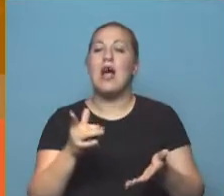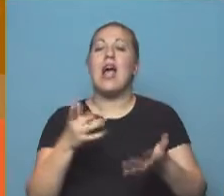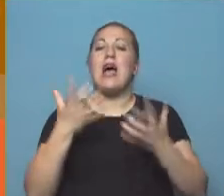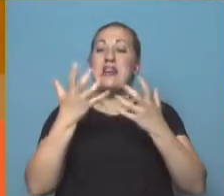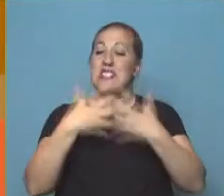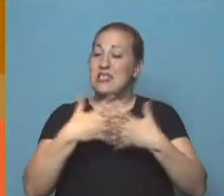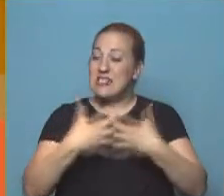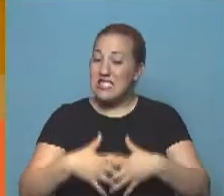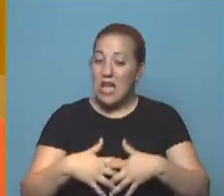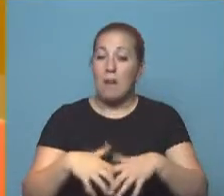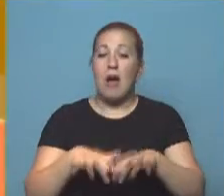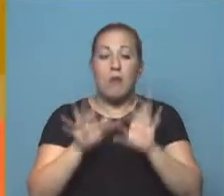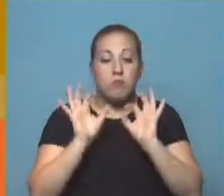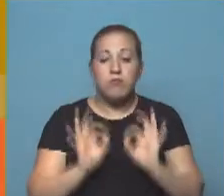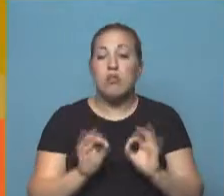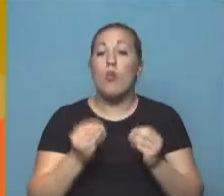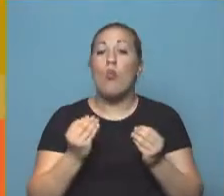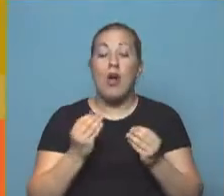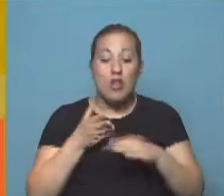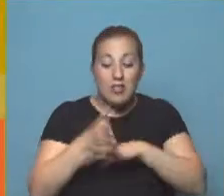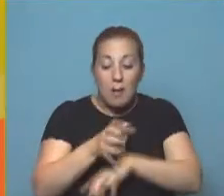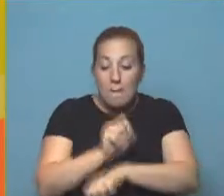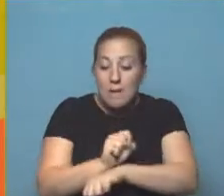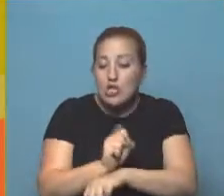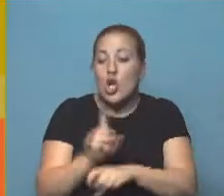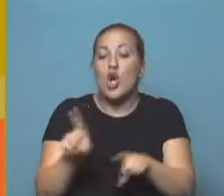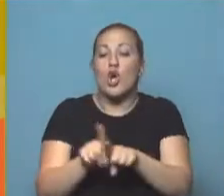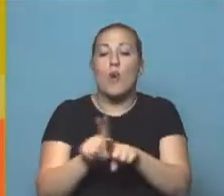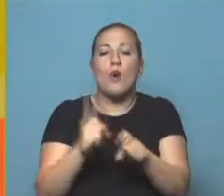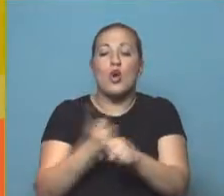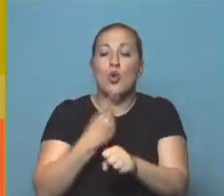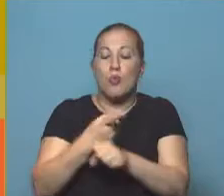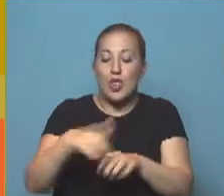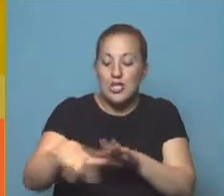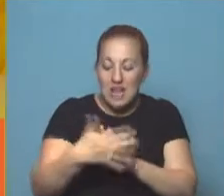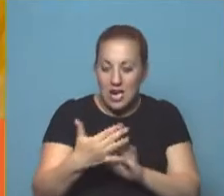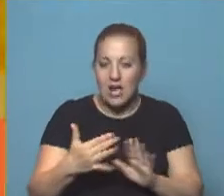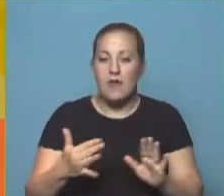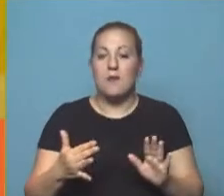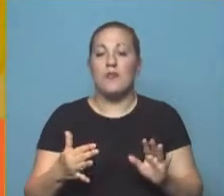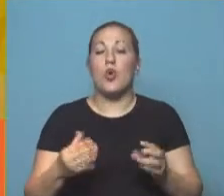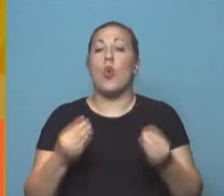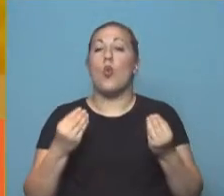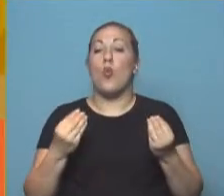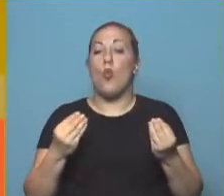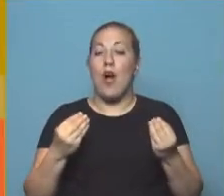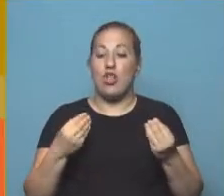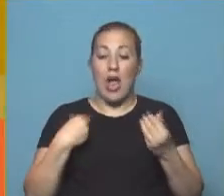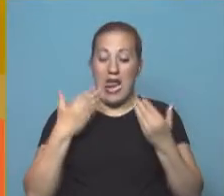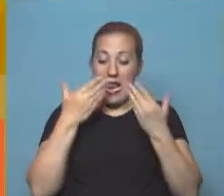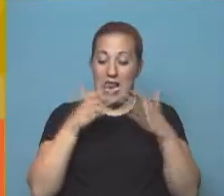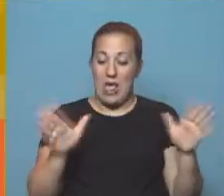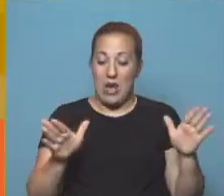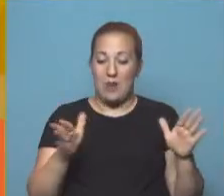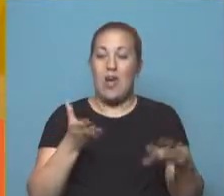preparado, lamentablemente, para que una vez que entraste no puedas salir, porque y termina con esto y con esto te cierro. Sí. Cuando vos salís en libertad y